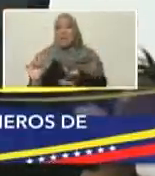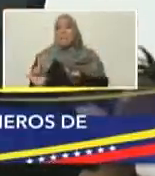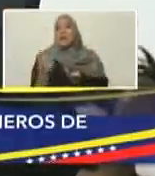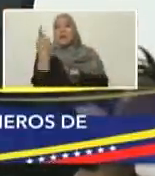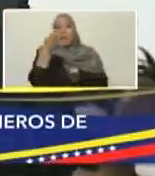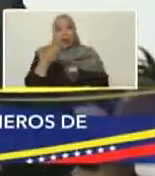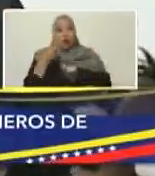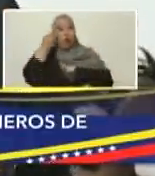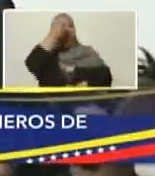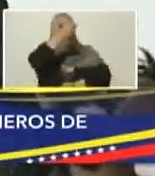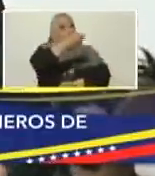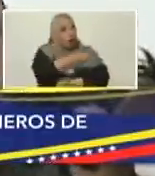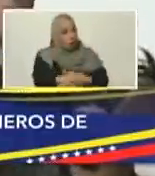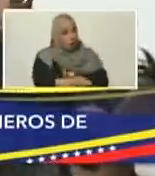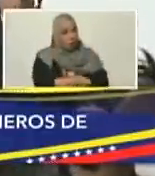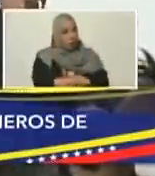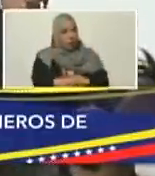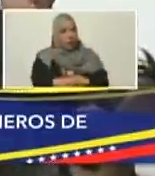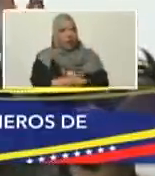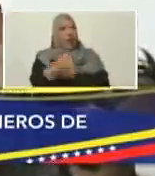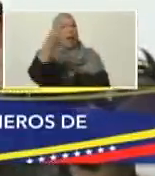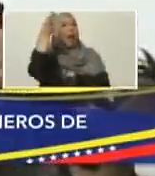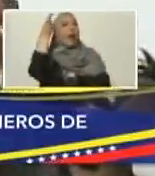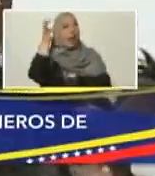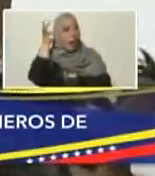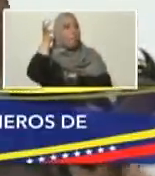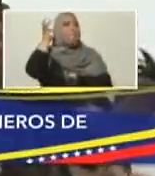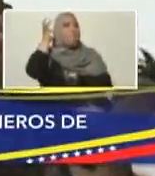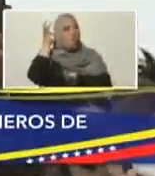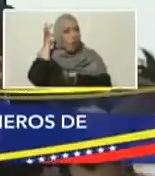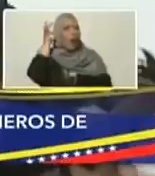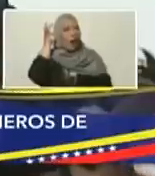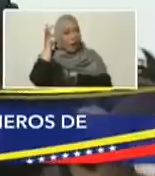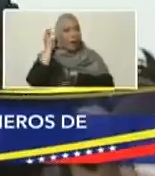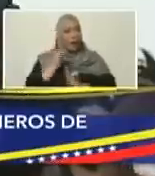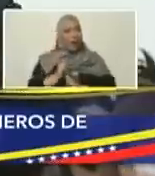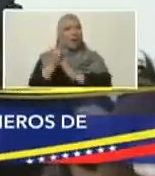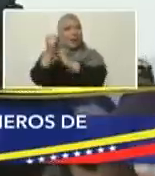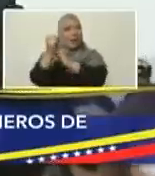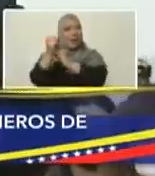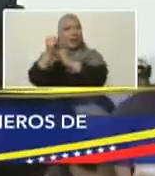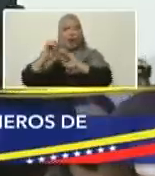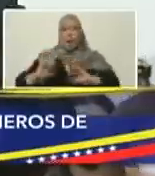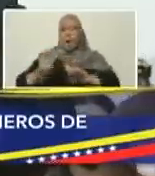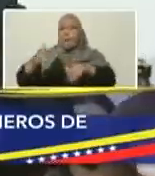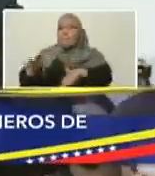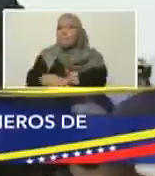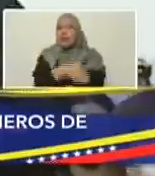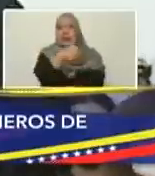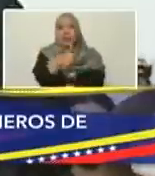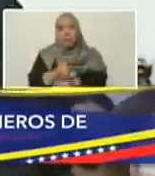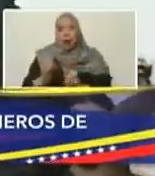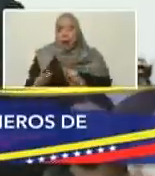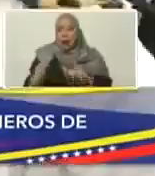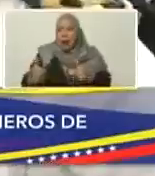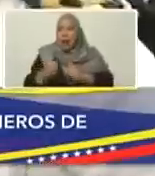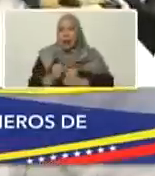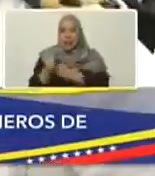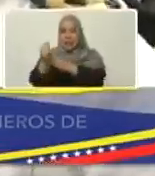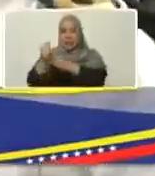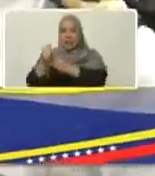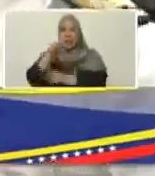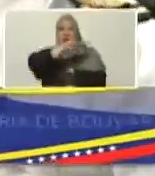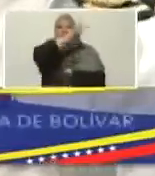promoción, el papel de la mujer fundamental en la base del